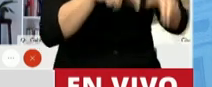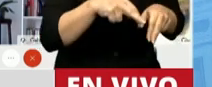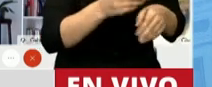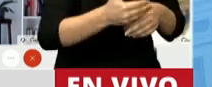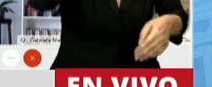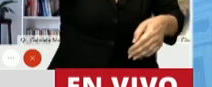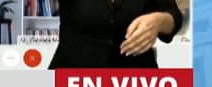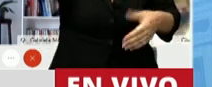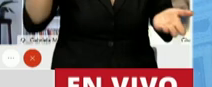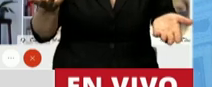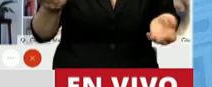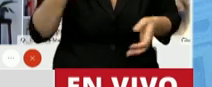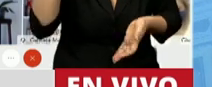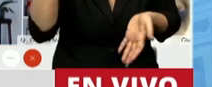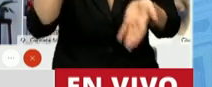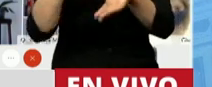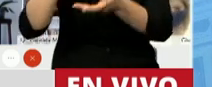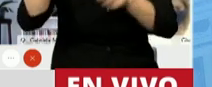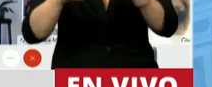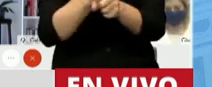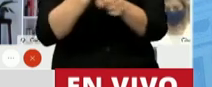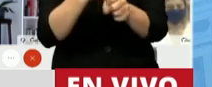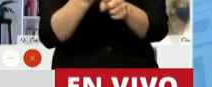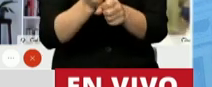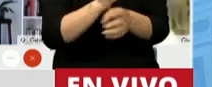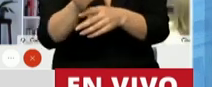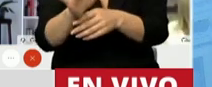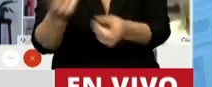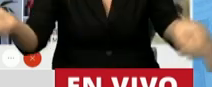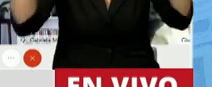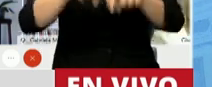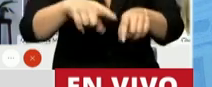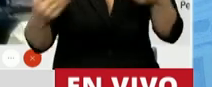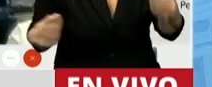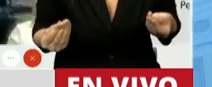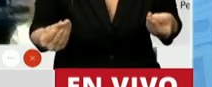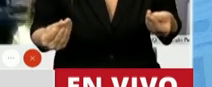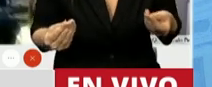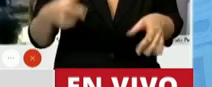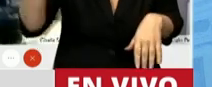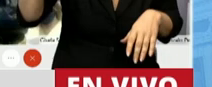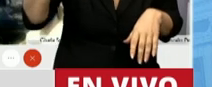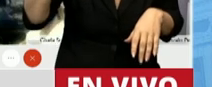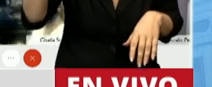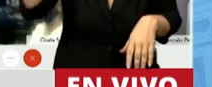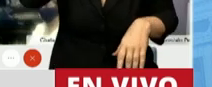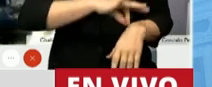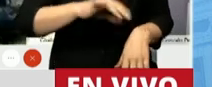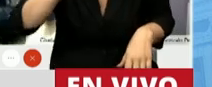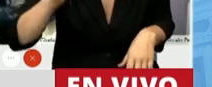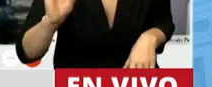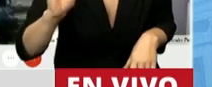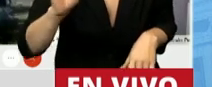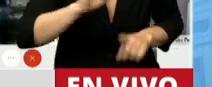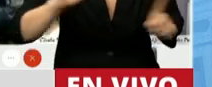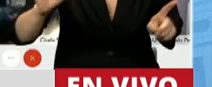cómo recuperamos esos 4 millones de puestos de trabajo, cómo hacemos para que los jubilados no cobren menos de lo que tendrían que